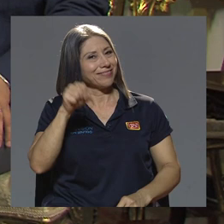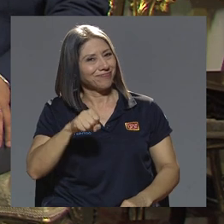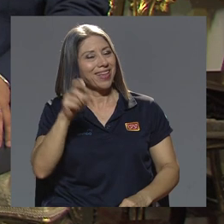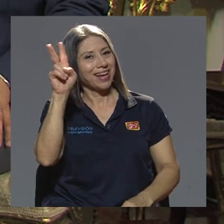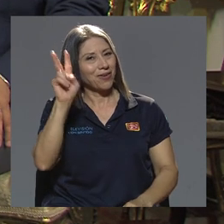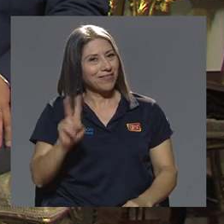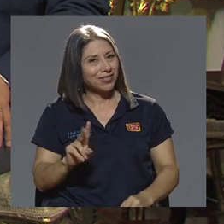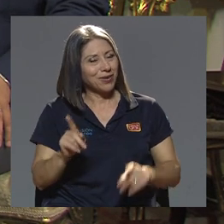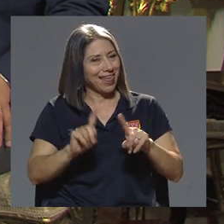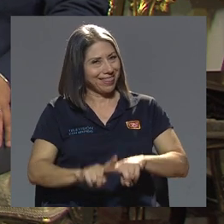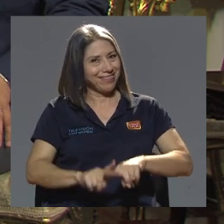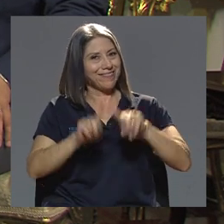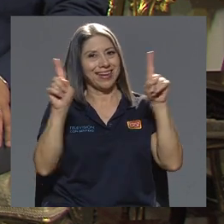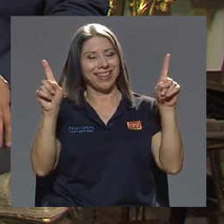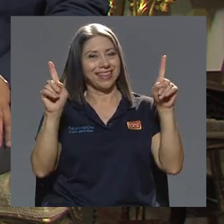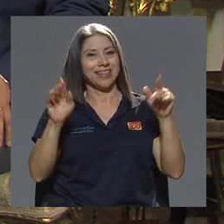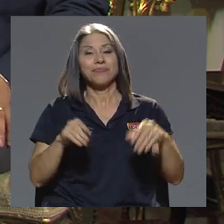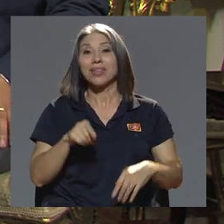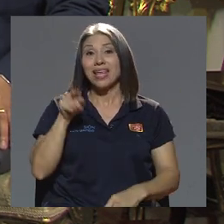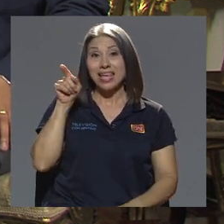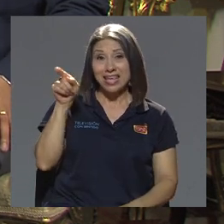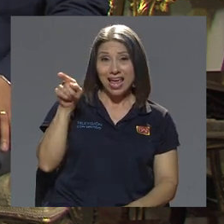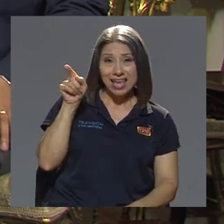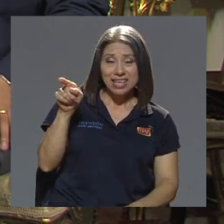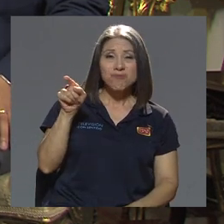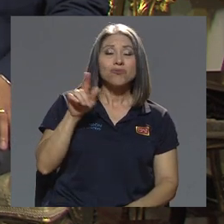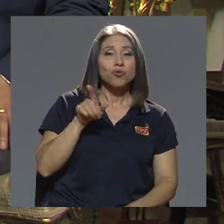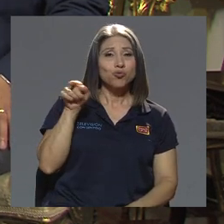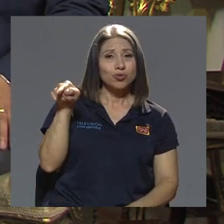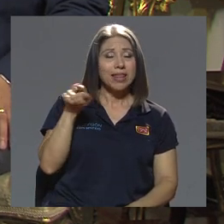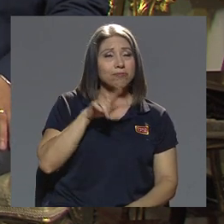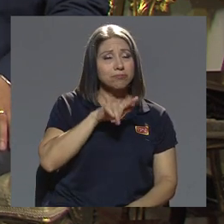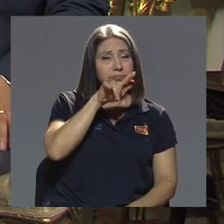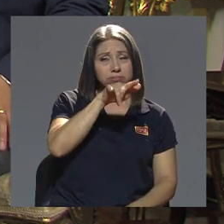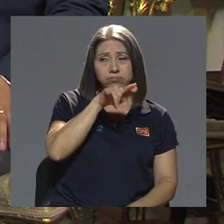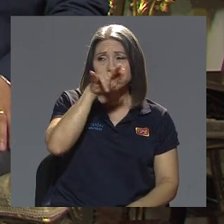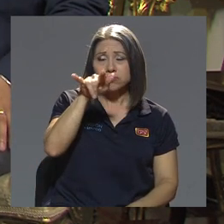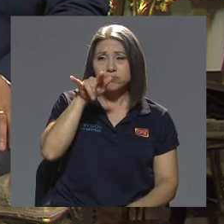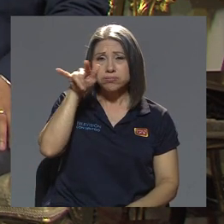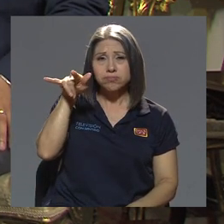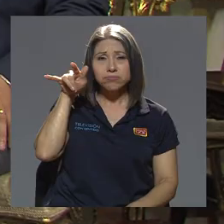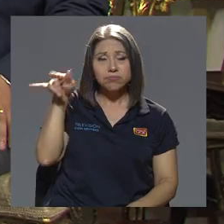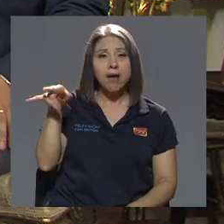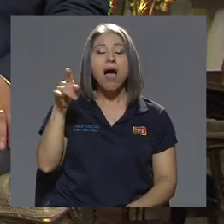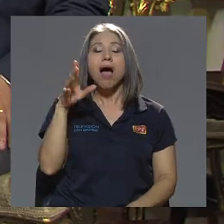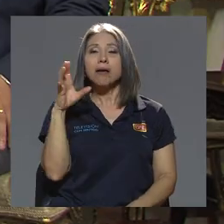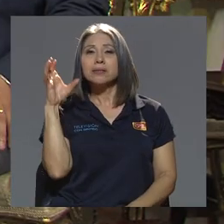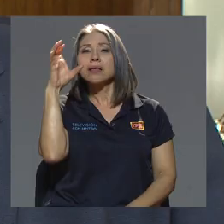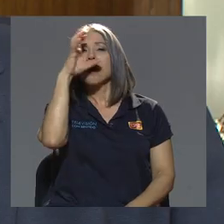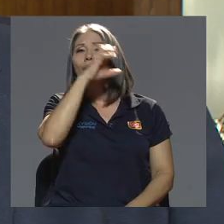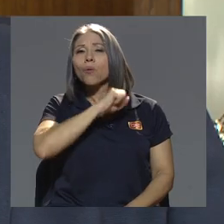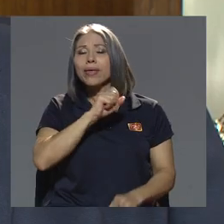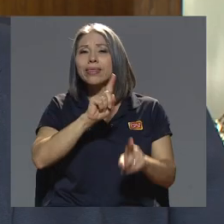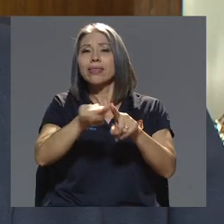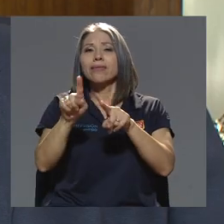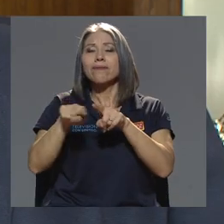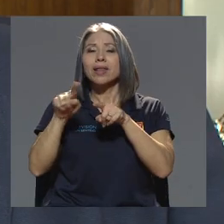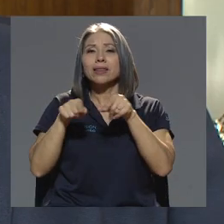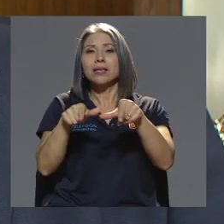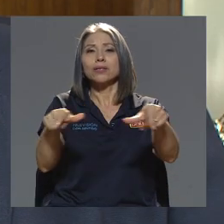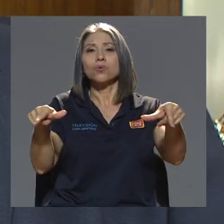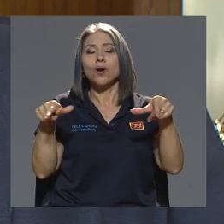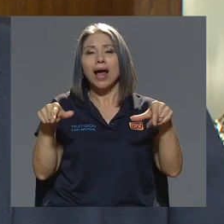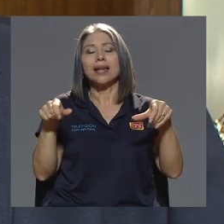ahí empieza a encontrar en diferentes lugares cómo podría de algún modo, como decía usted,